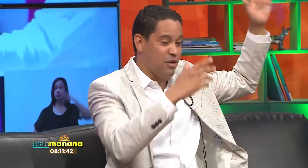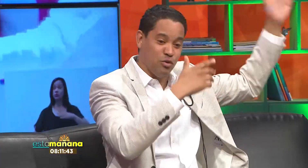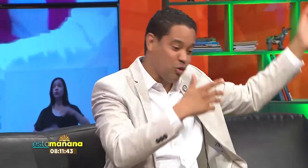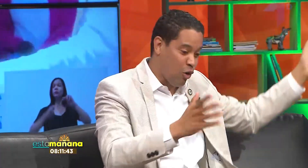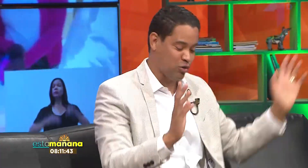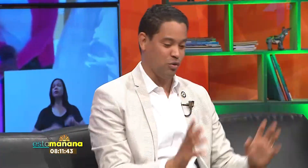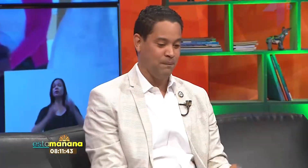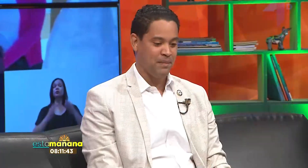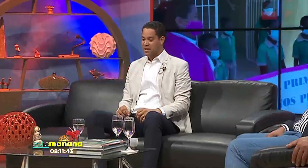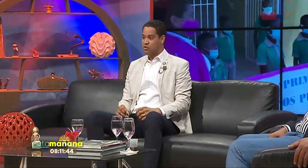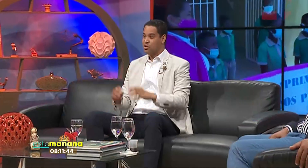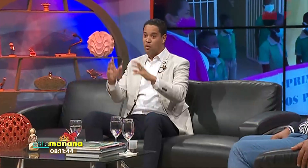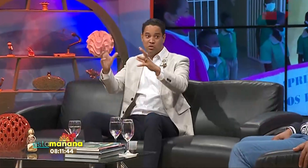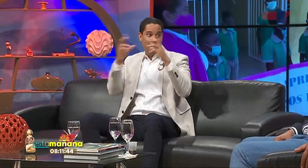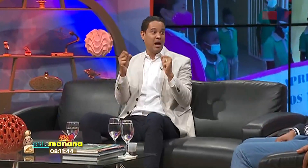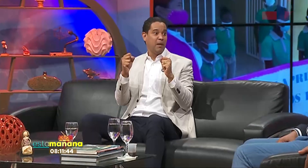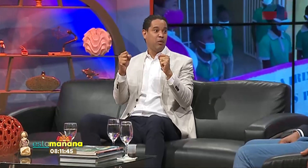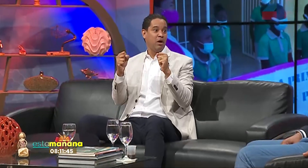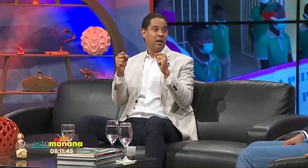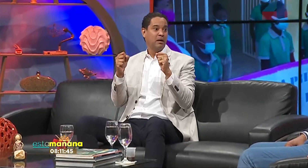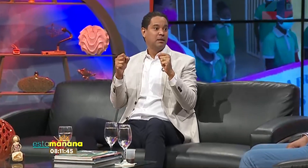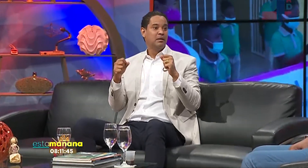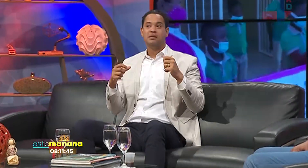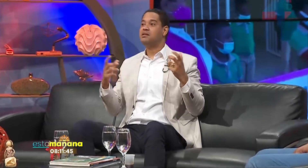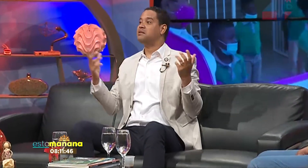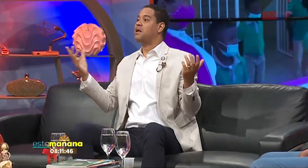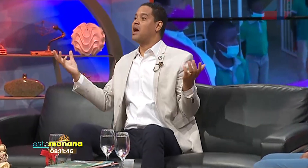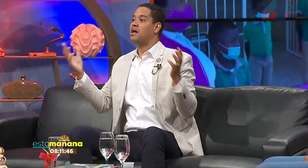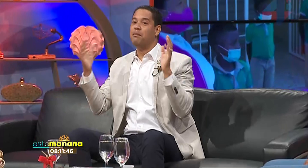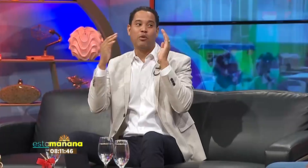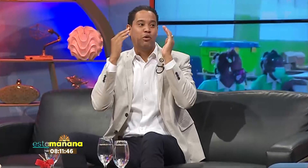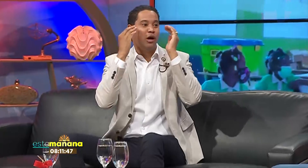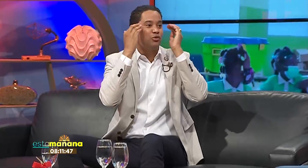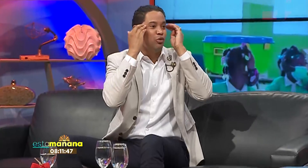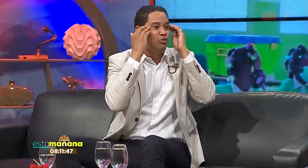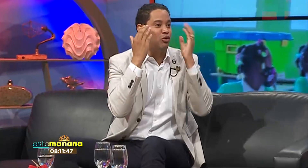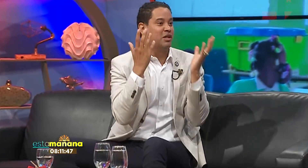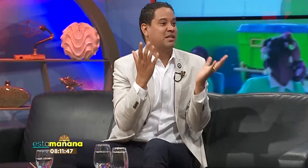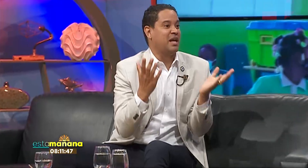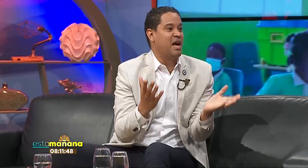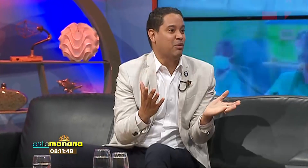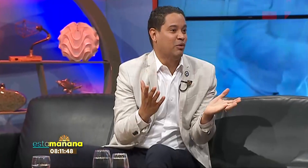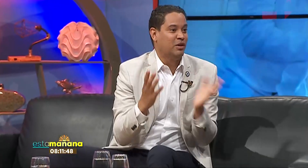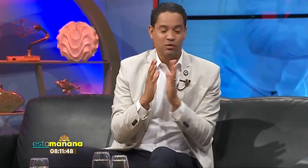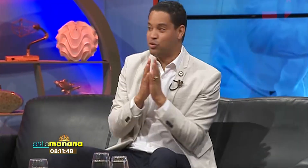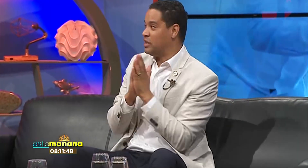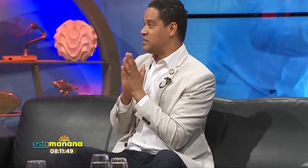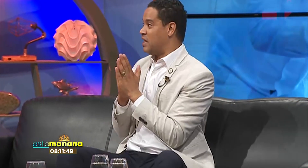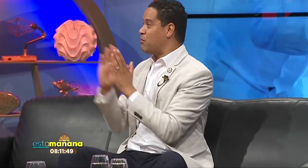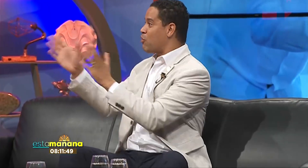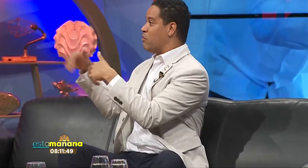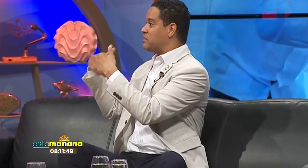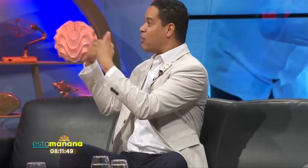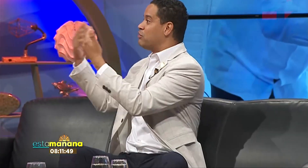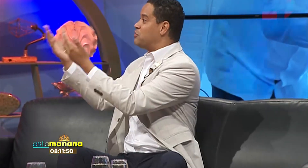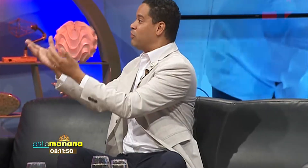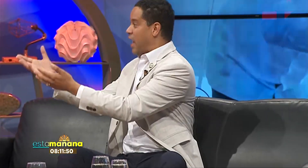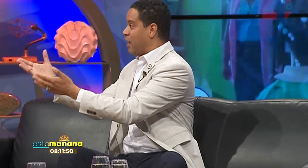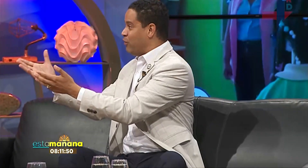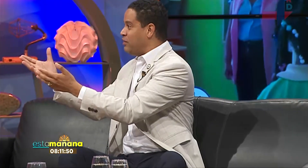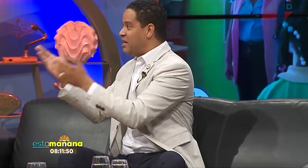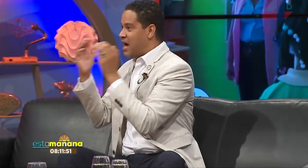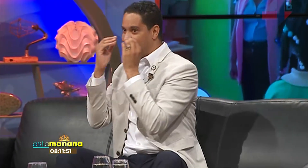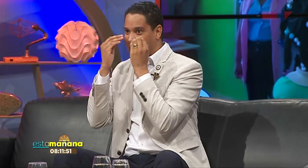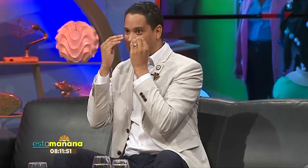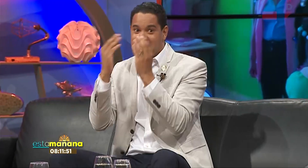10 años, 8. Entonces, cuando van a la prueba, se trancan porque un asunto de cerebro. Entonces, el cerebro, como está